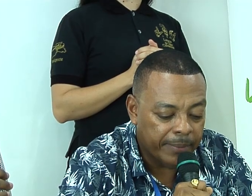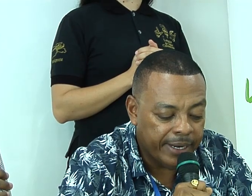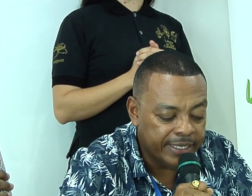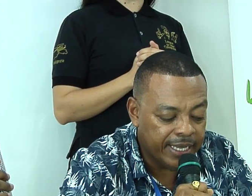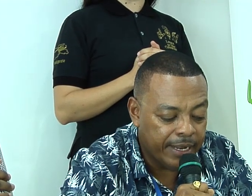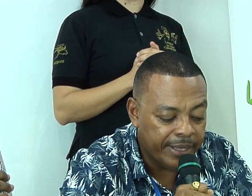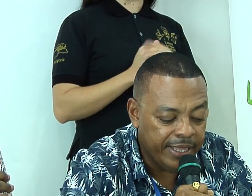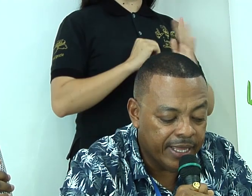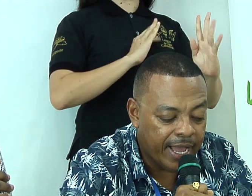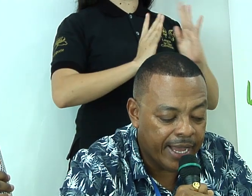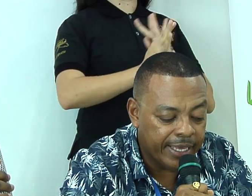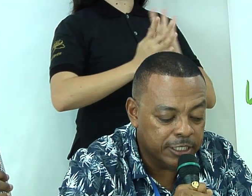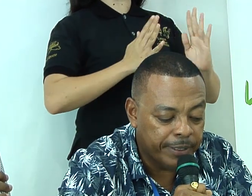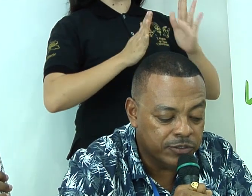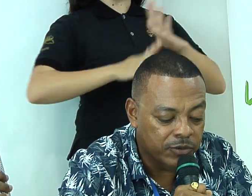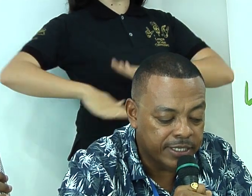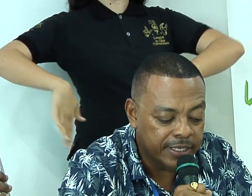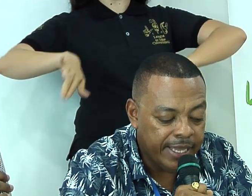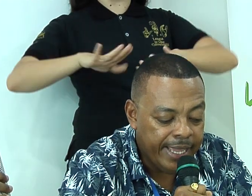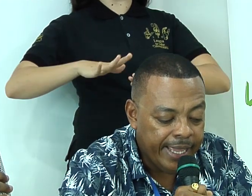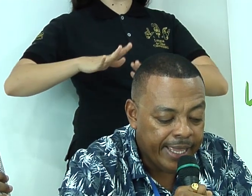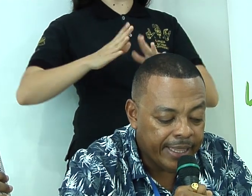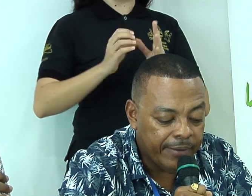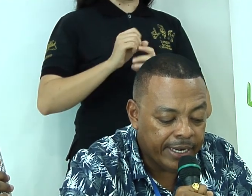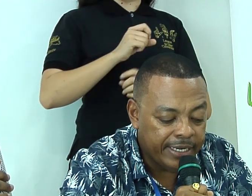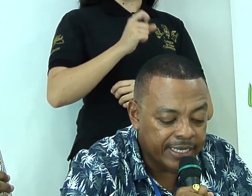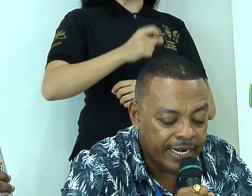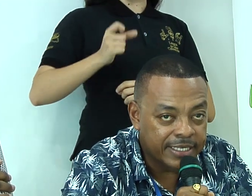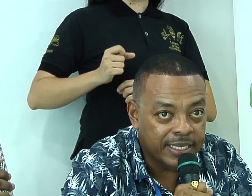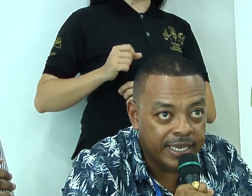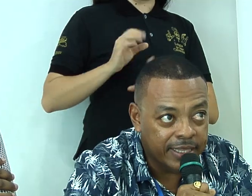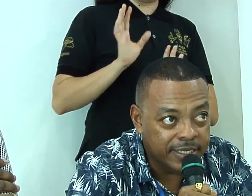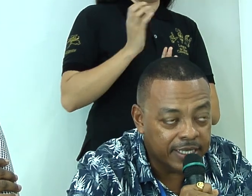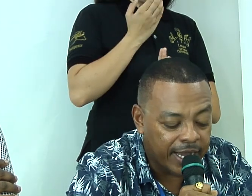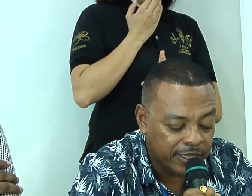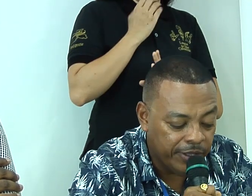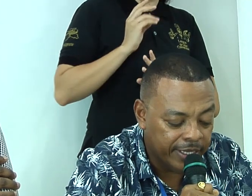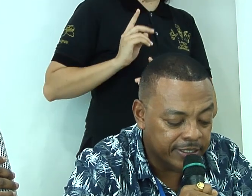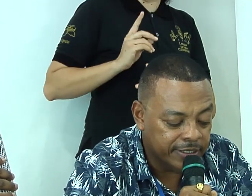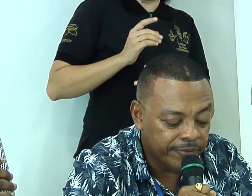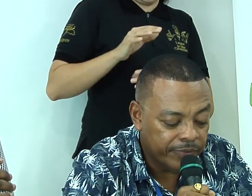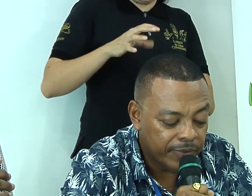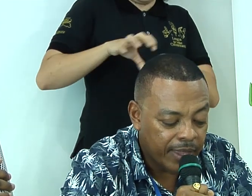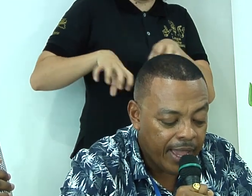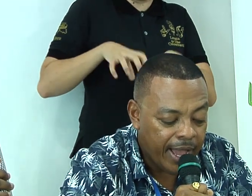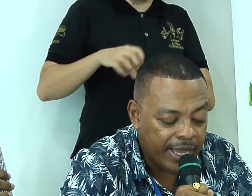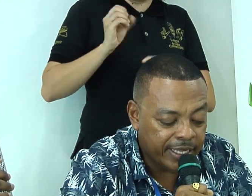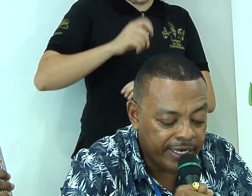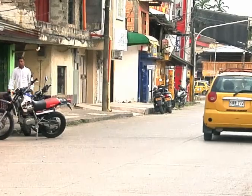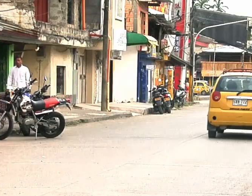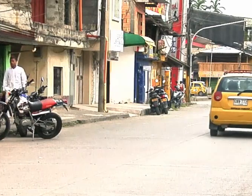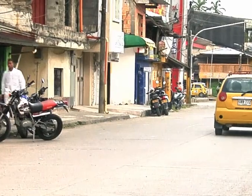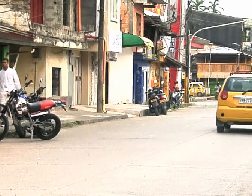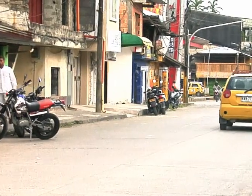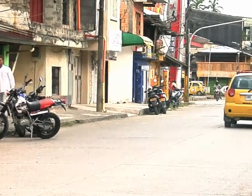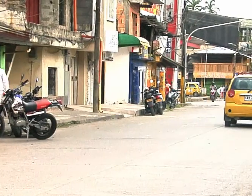en lo que permanezca la medida aquellas personas que deban realizar las siguientes actividades: